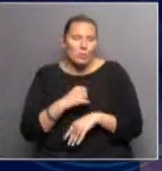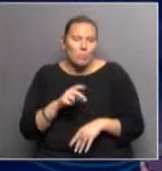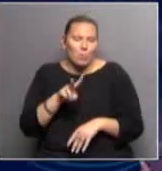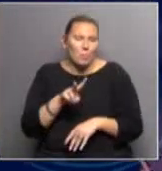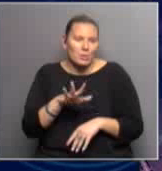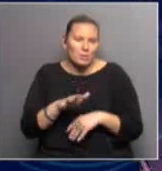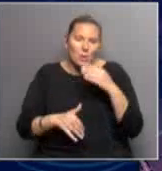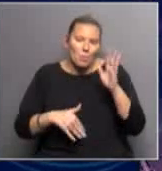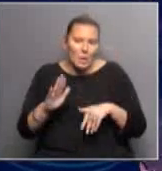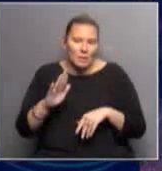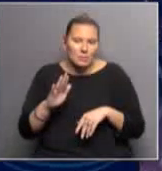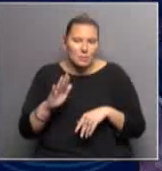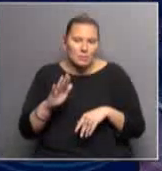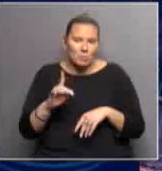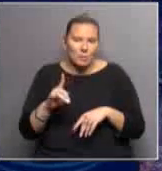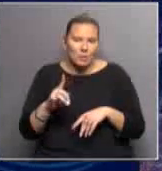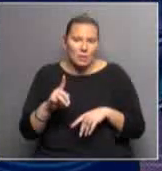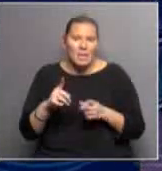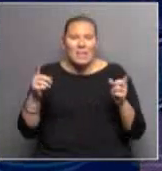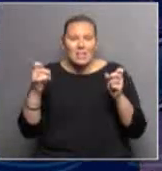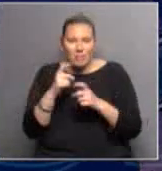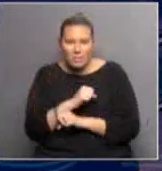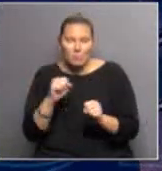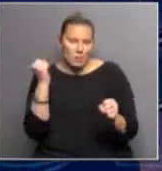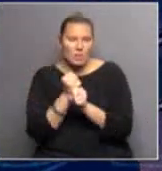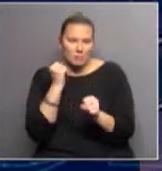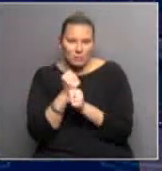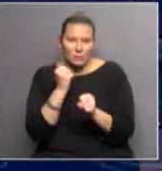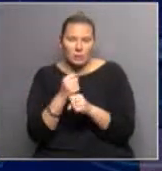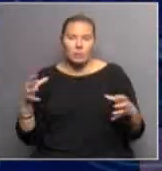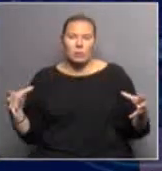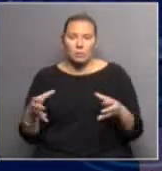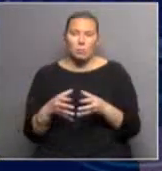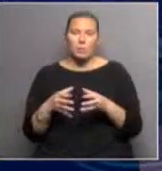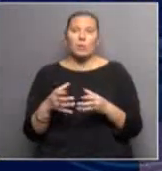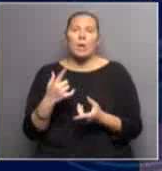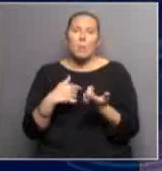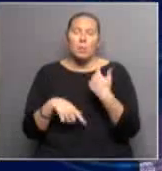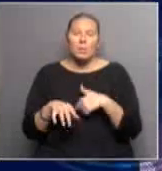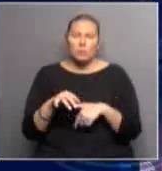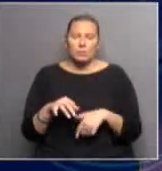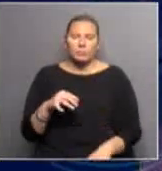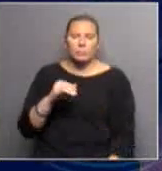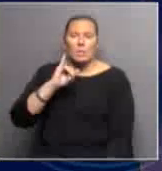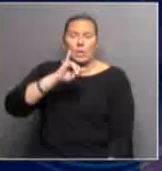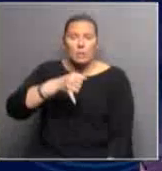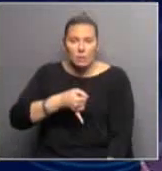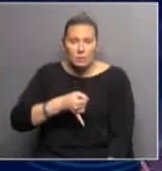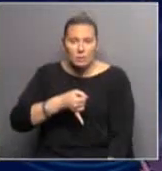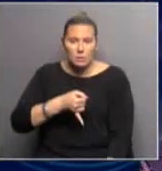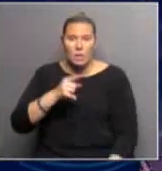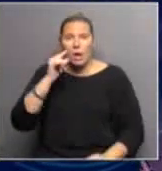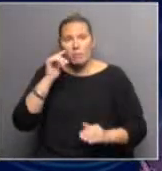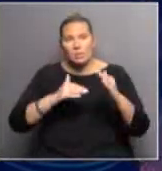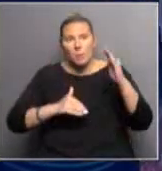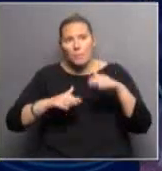porque si no se generaría como una dinámica complicada para poder trabajar con todo el grupo. Pero sí, pasan periodos que